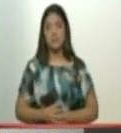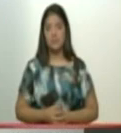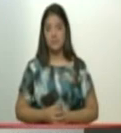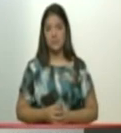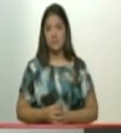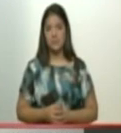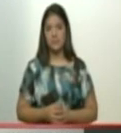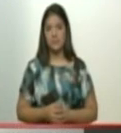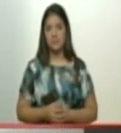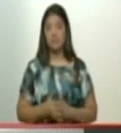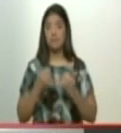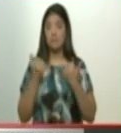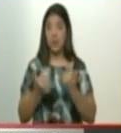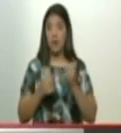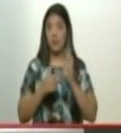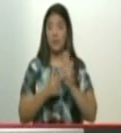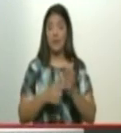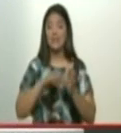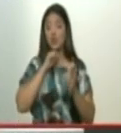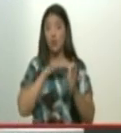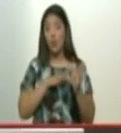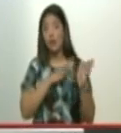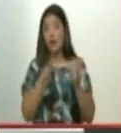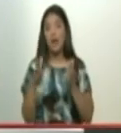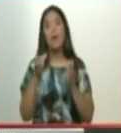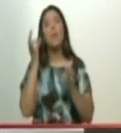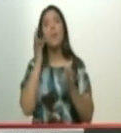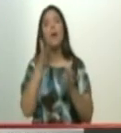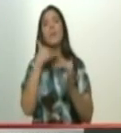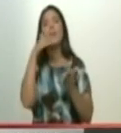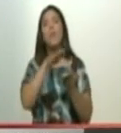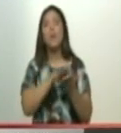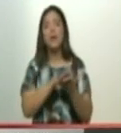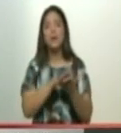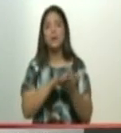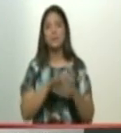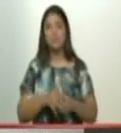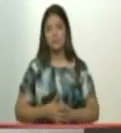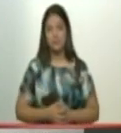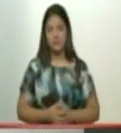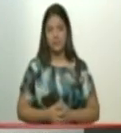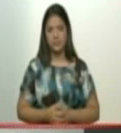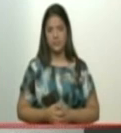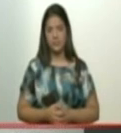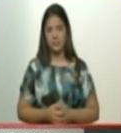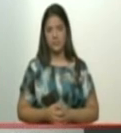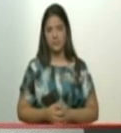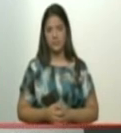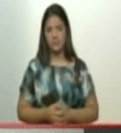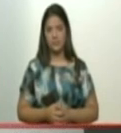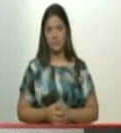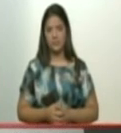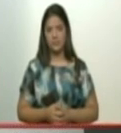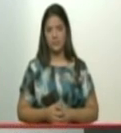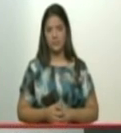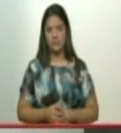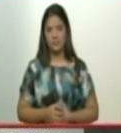Voy a hacer un histórico reconstructivo del hecho donde pierde la vida Liana Aiza Hergueta